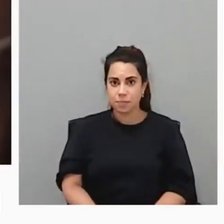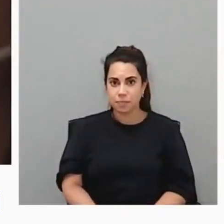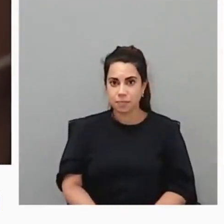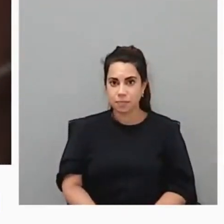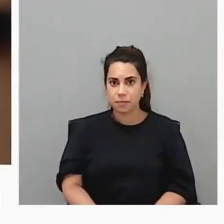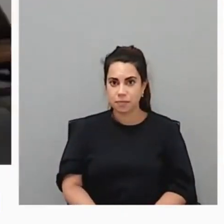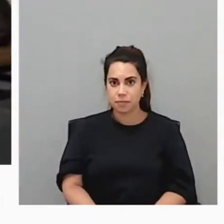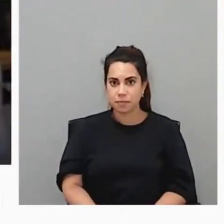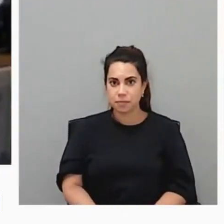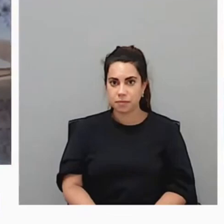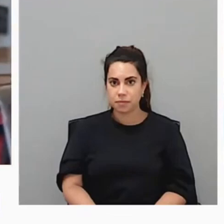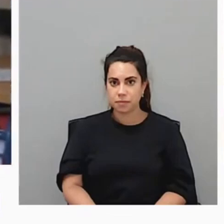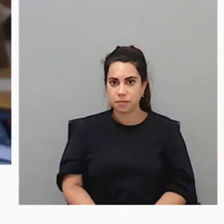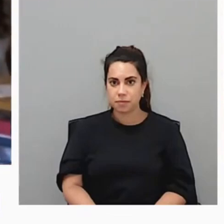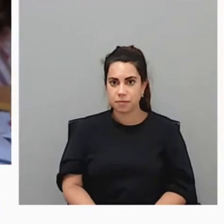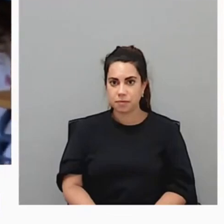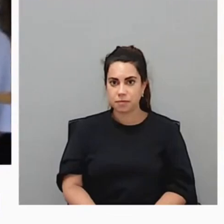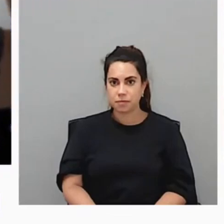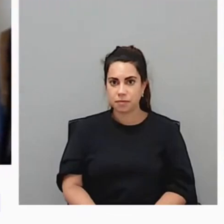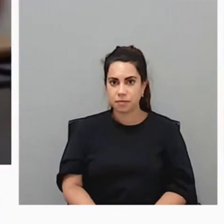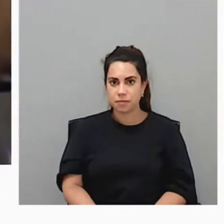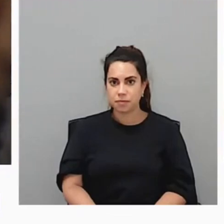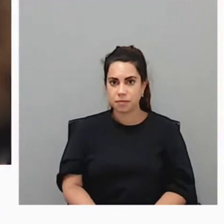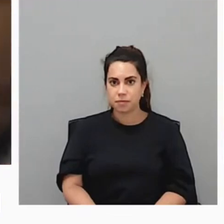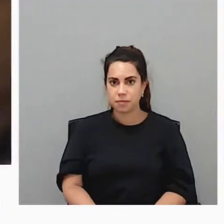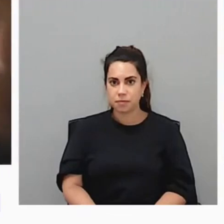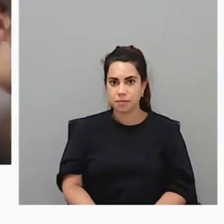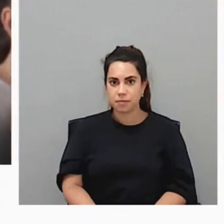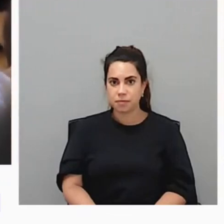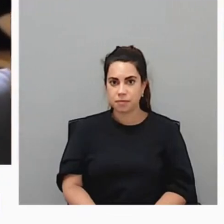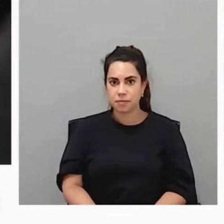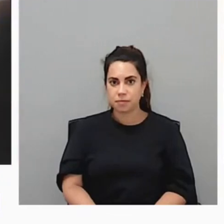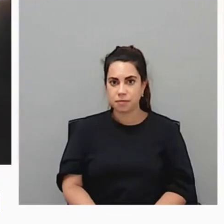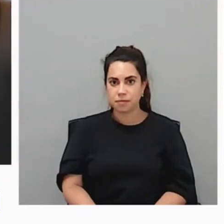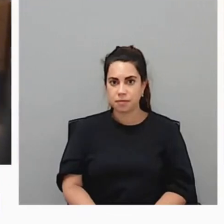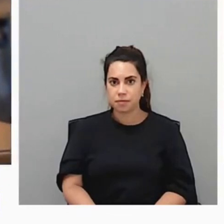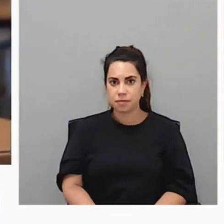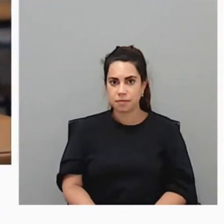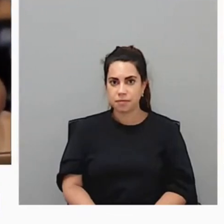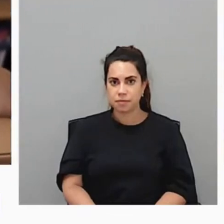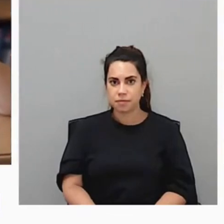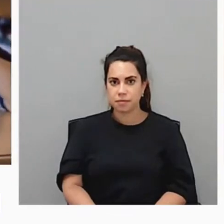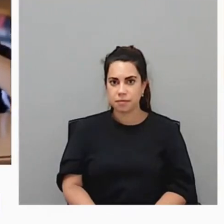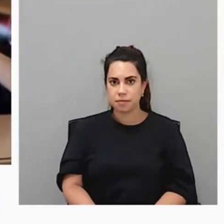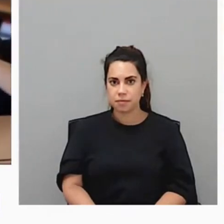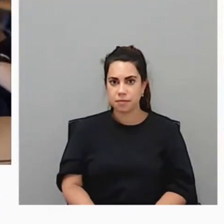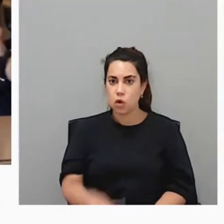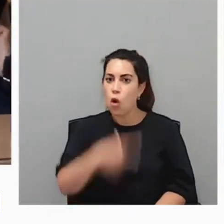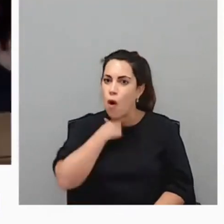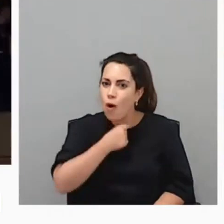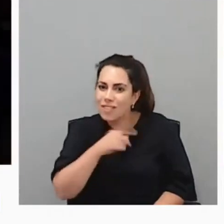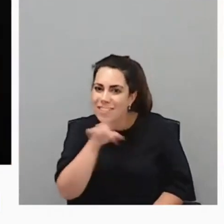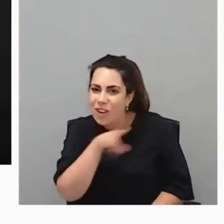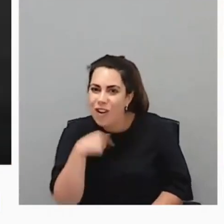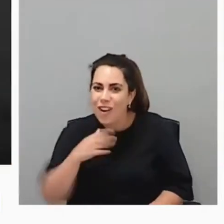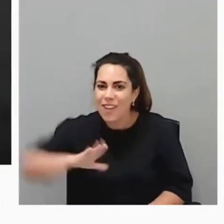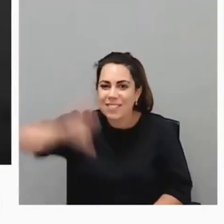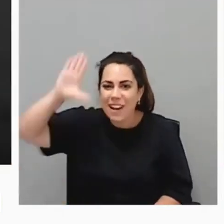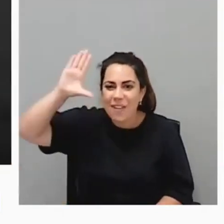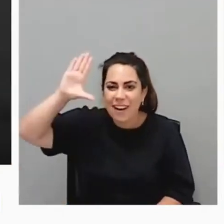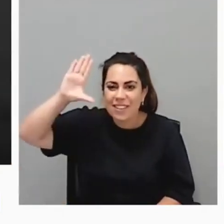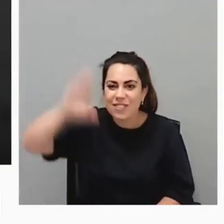¿Quién le ha gustado la experiencia? Que levante la mano. A la señora también. Hombre, a mí también me ha gustado. ¿Se puede decir que me ha encantado? Hemos visto muchas